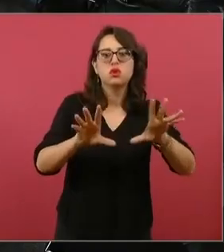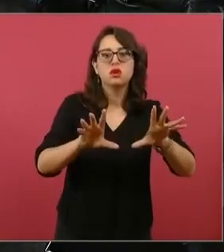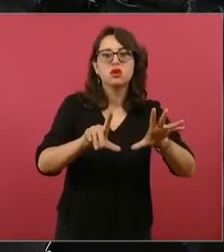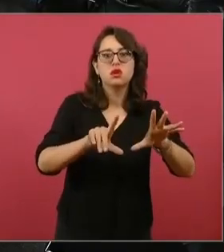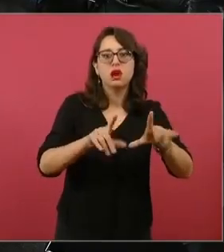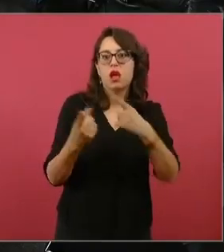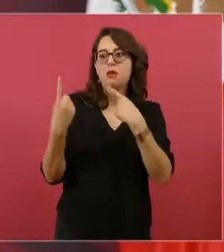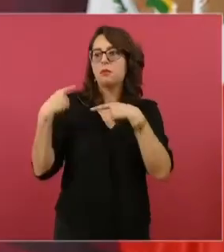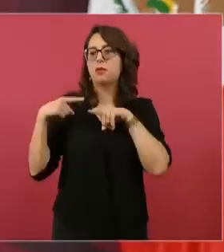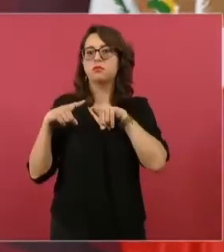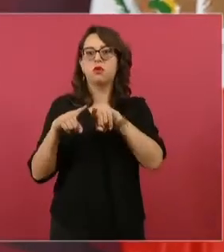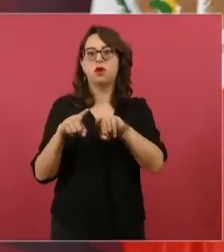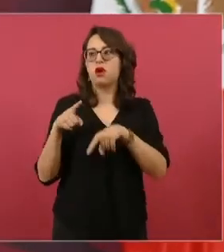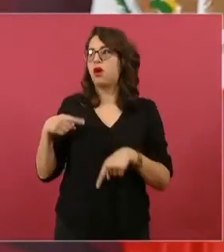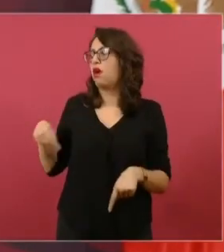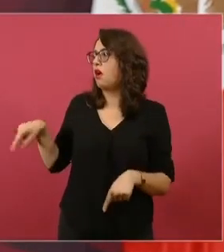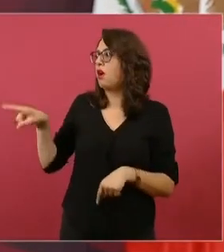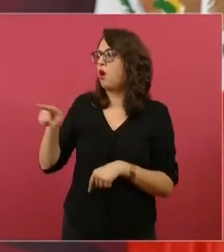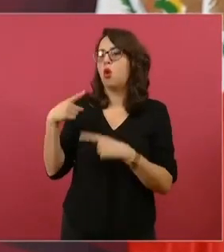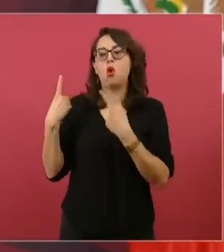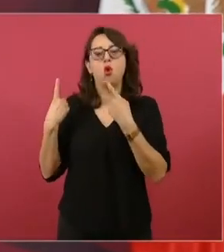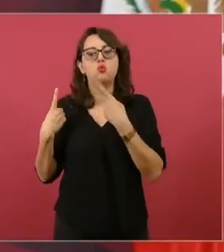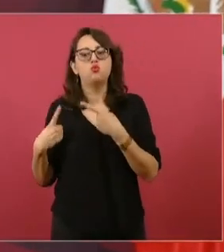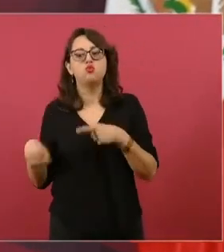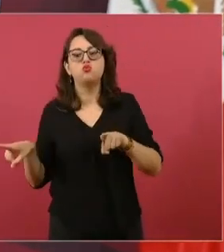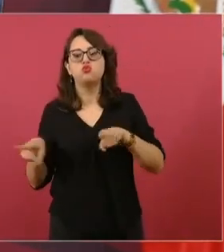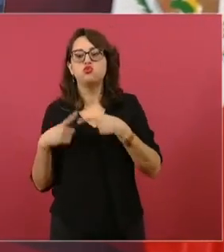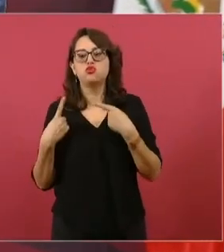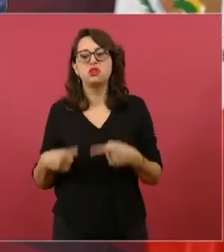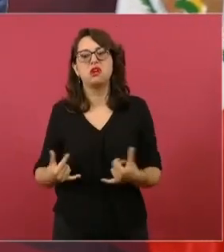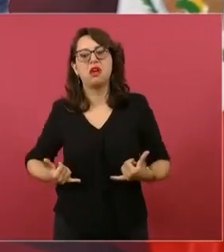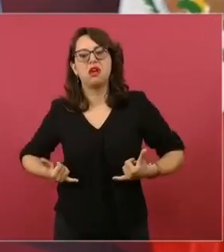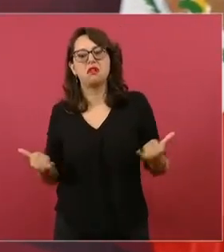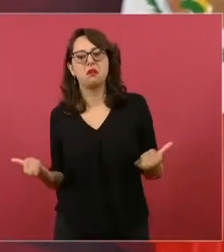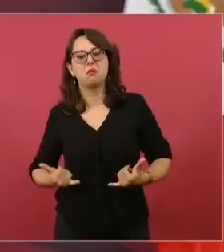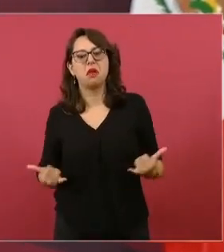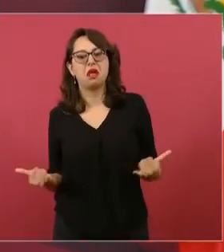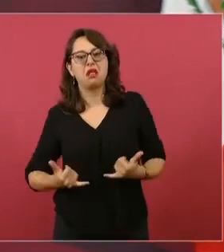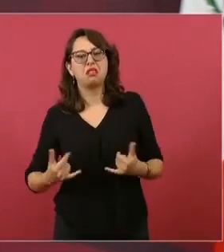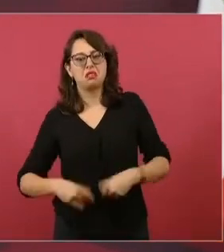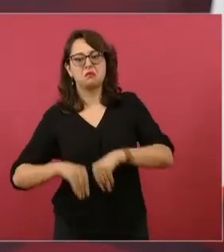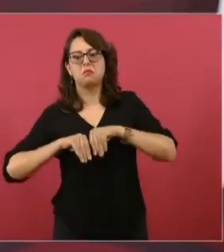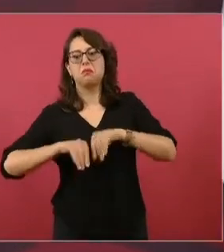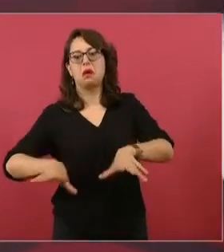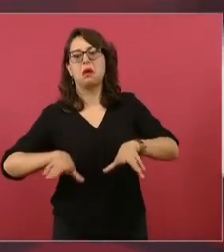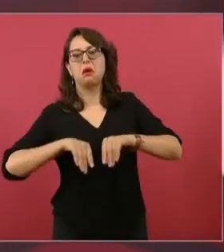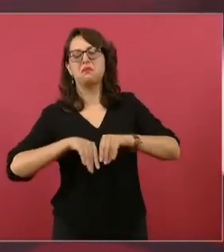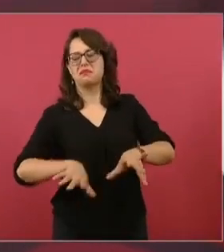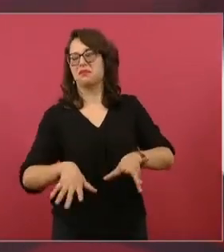y de avanzada y rebelde. No,